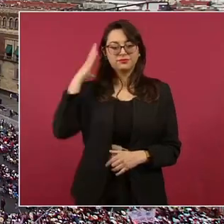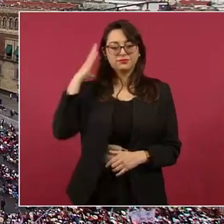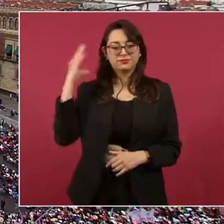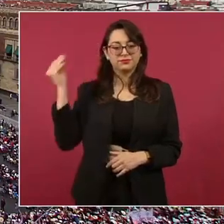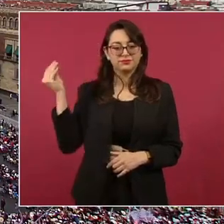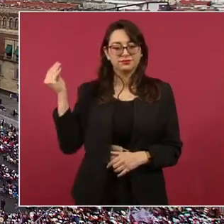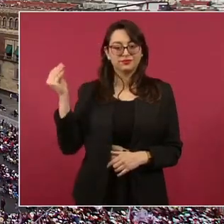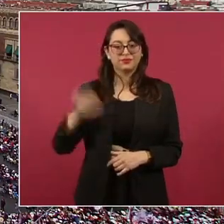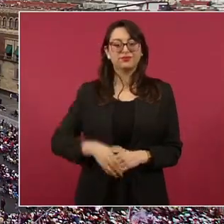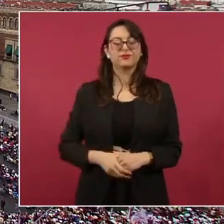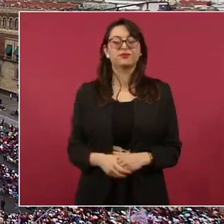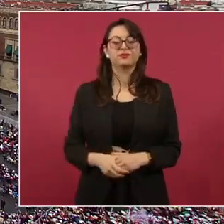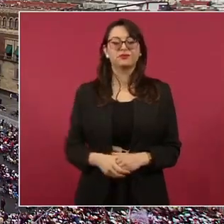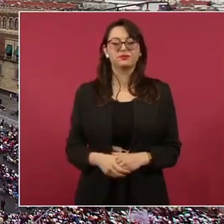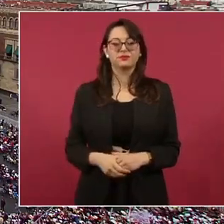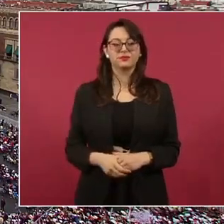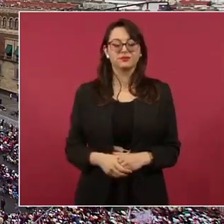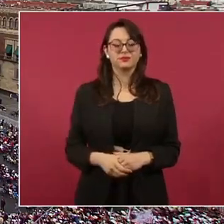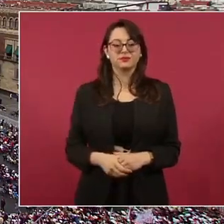Colima,